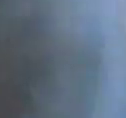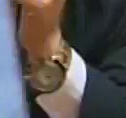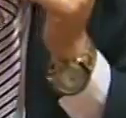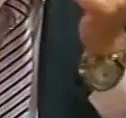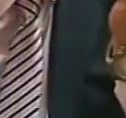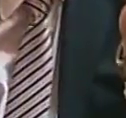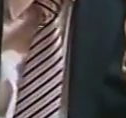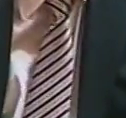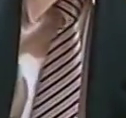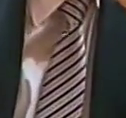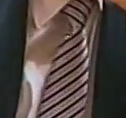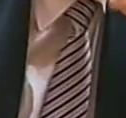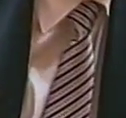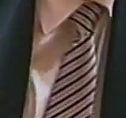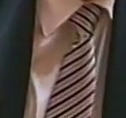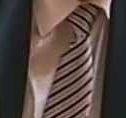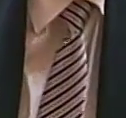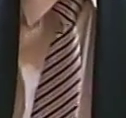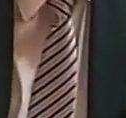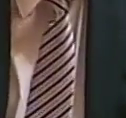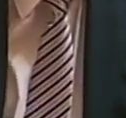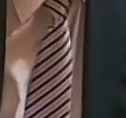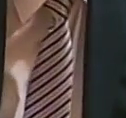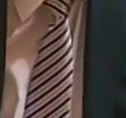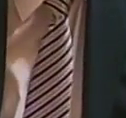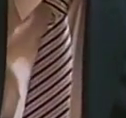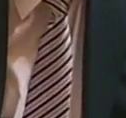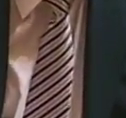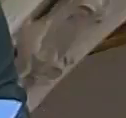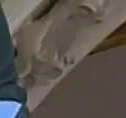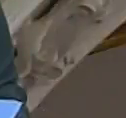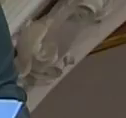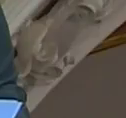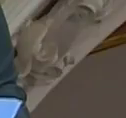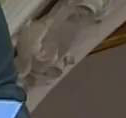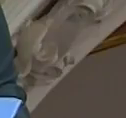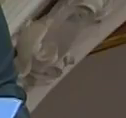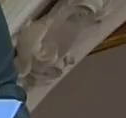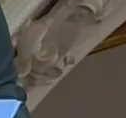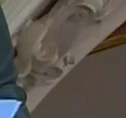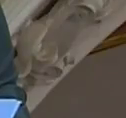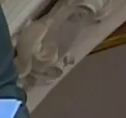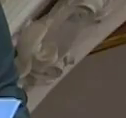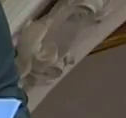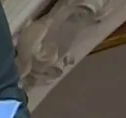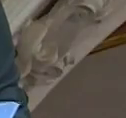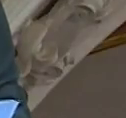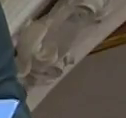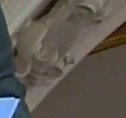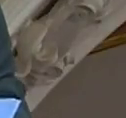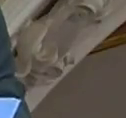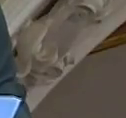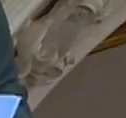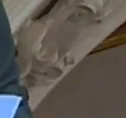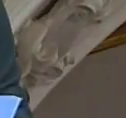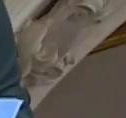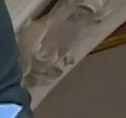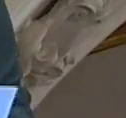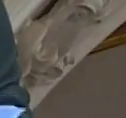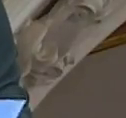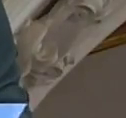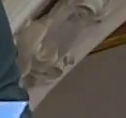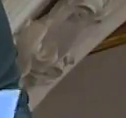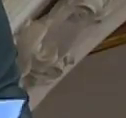a medios de comunicación que no cedan espacios para difundir mensajes a favor de la paz, tolerancia y convivencia en la